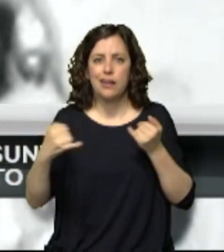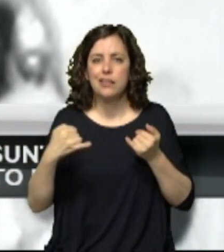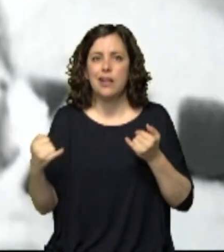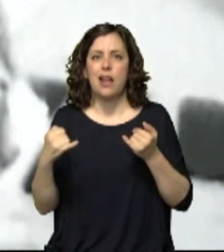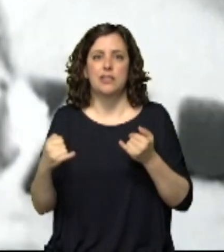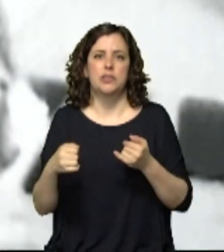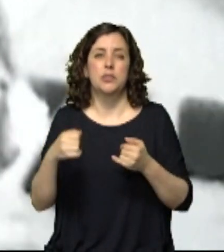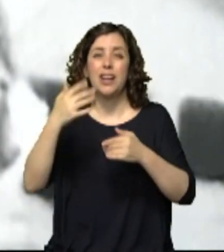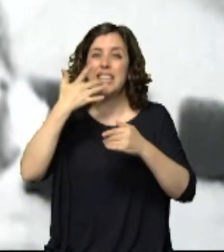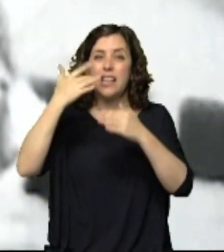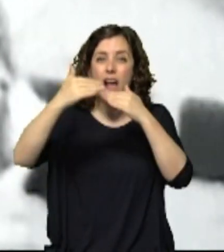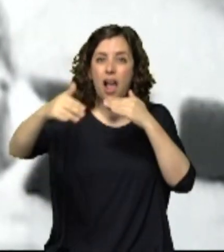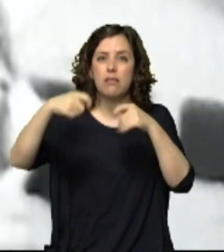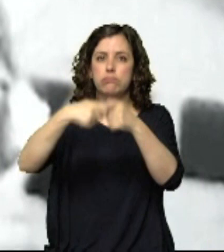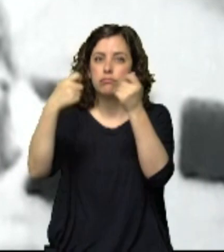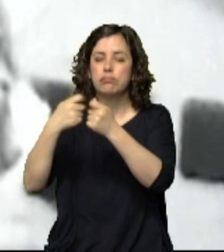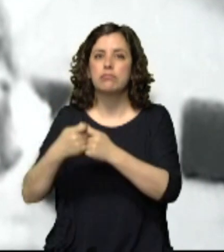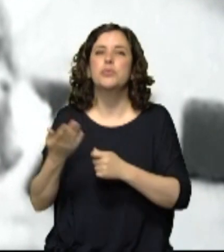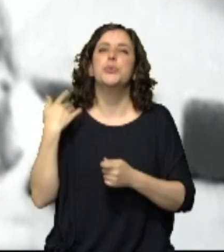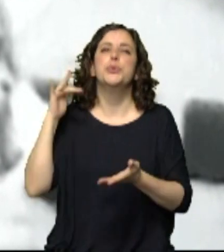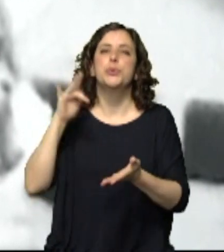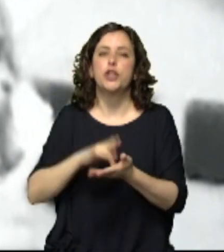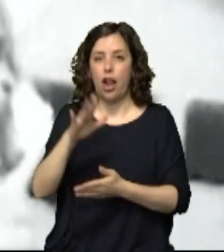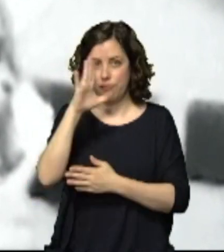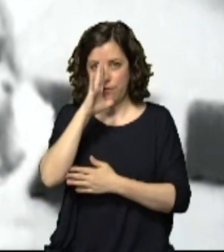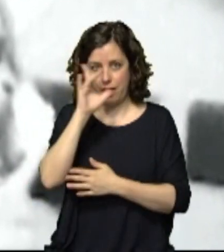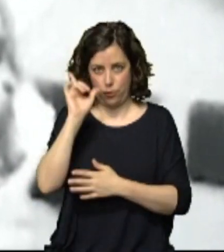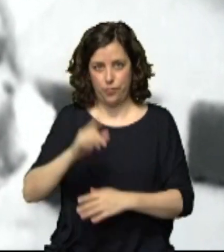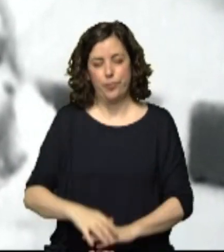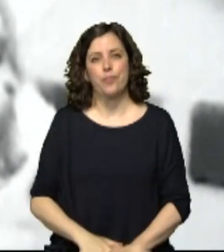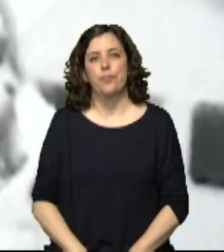rotas. Los hechos ocurrieron el pasado mes de febrero.